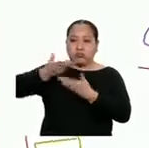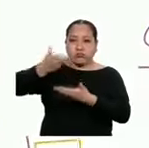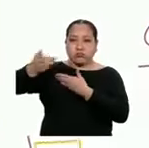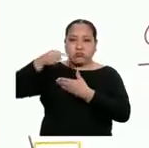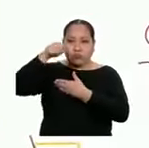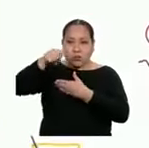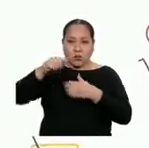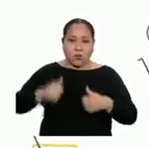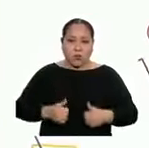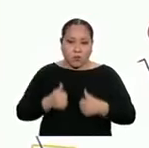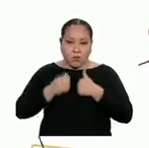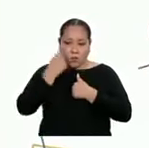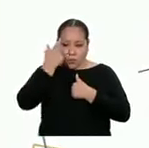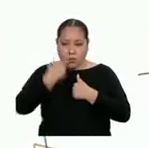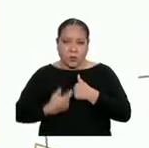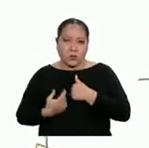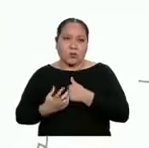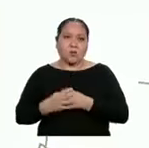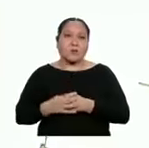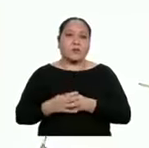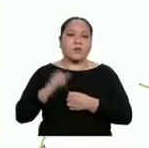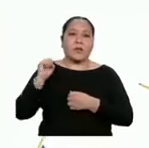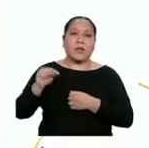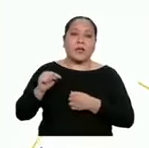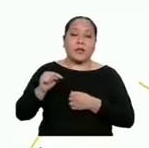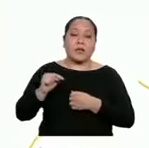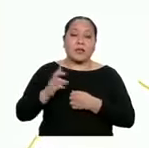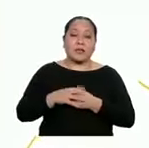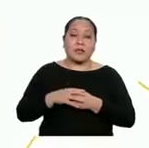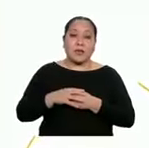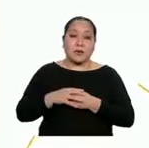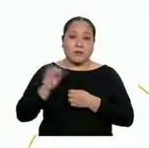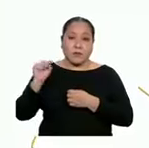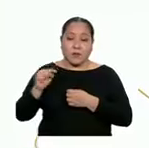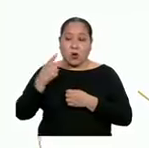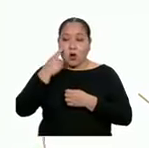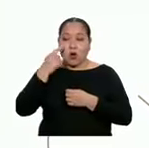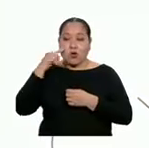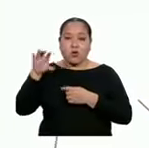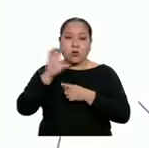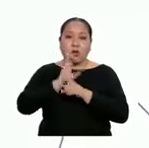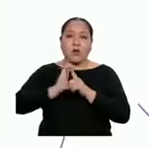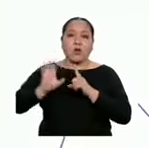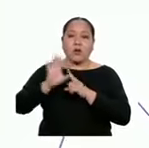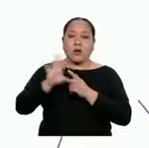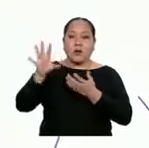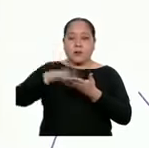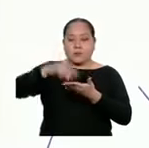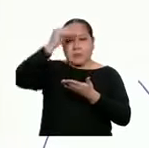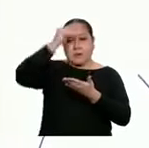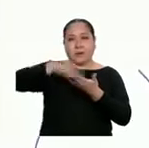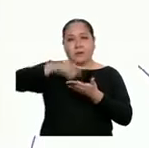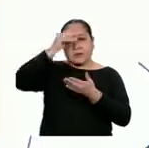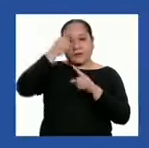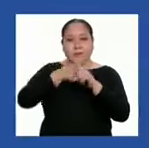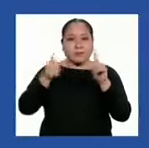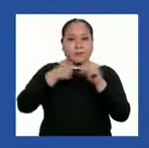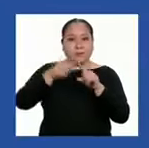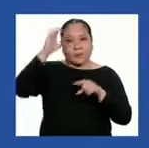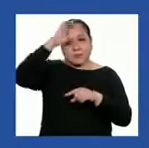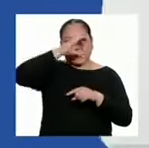en el que convive una persona, a partir del cual conoce la cultura y aprende diferentes